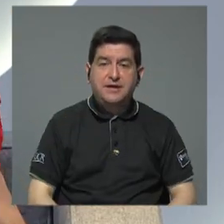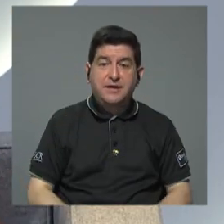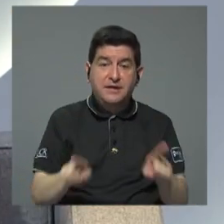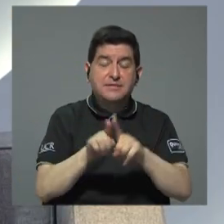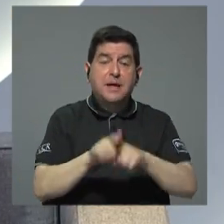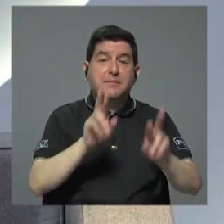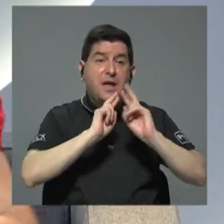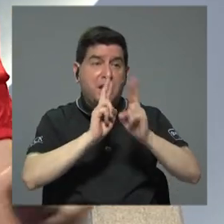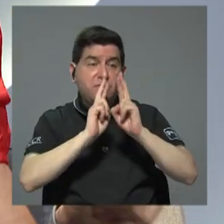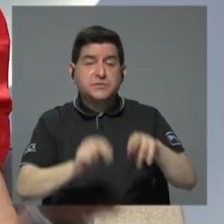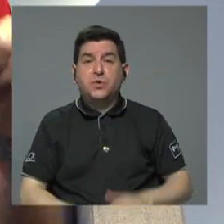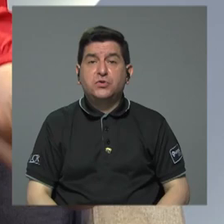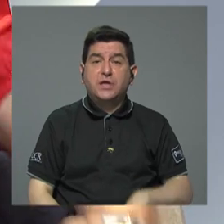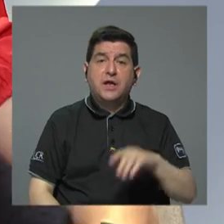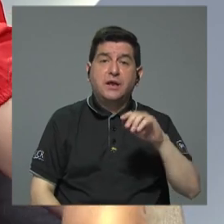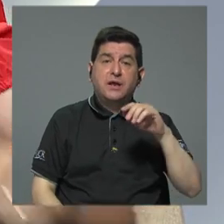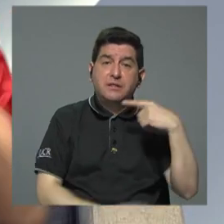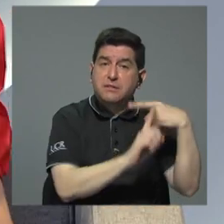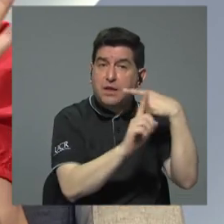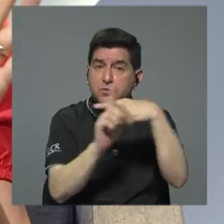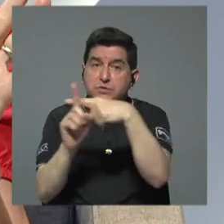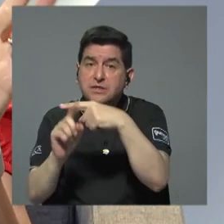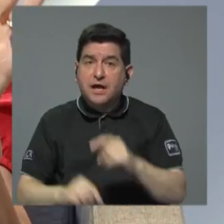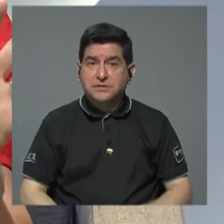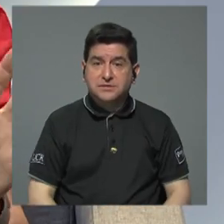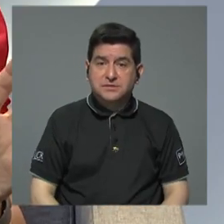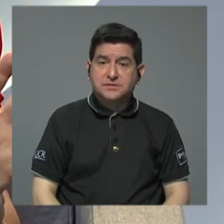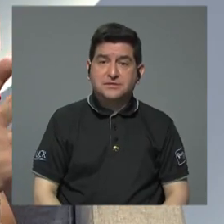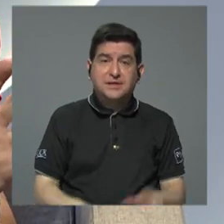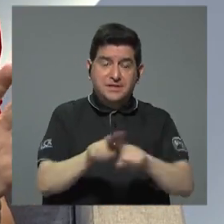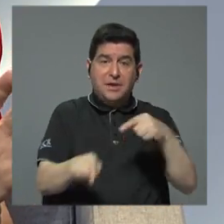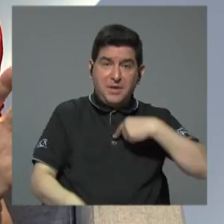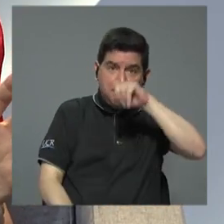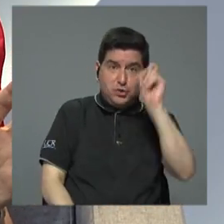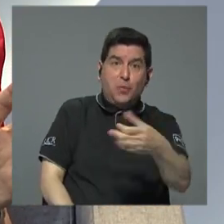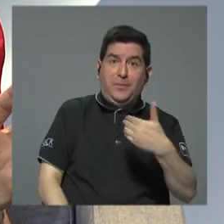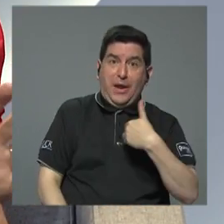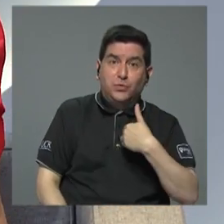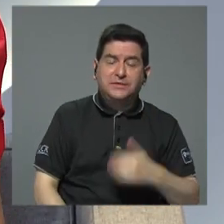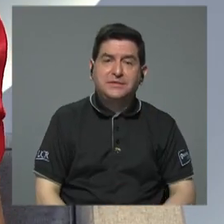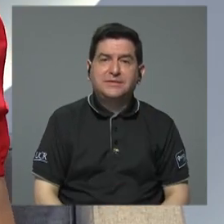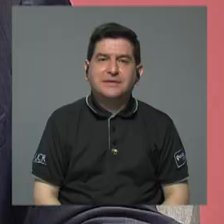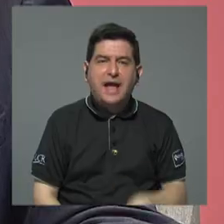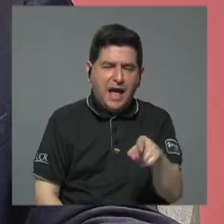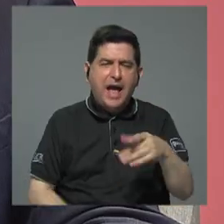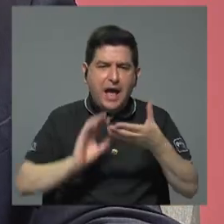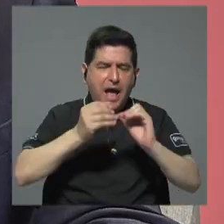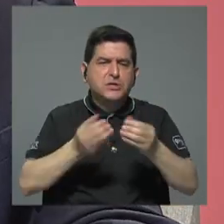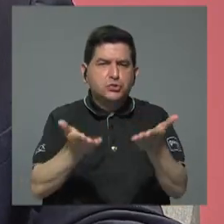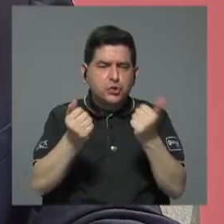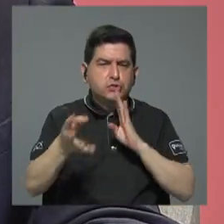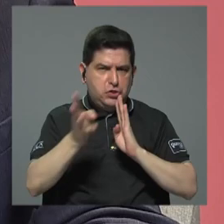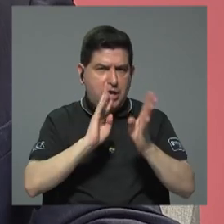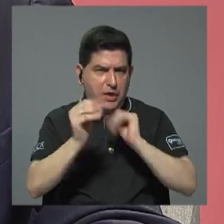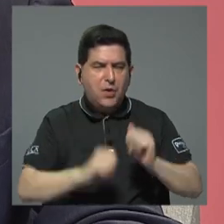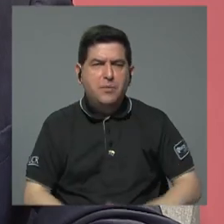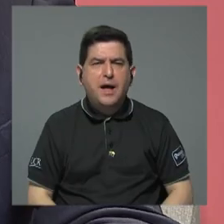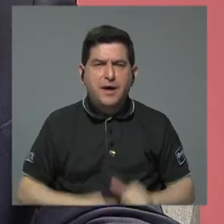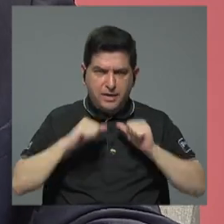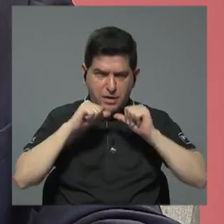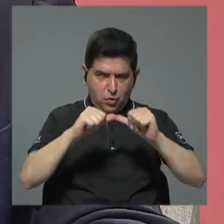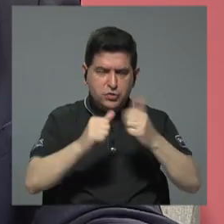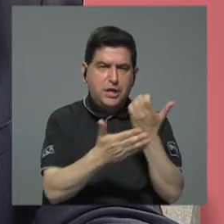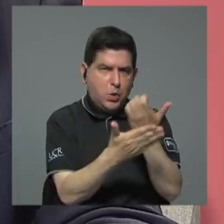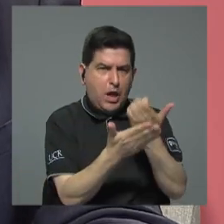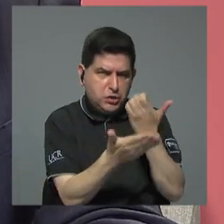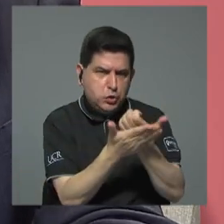quería replicar el tema de Cruzita. Sí, quiero referirme. Y yo lo tengo también como pregunta. Quiero referirme a estos datos, quiero hablar de, seguir hablando de